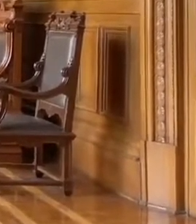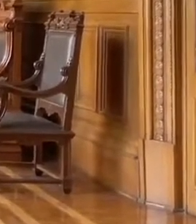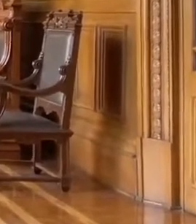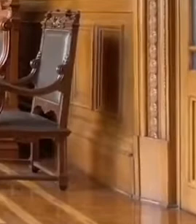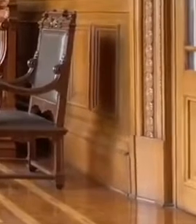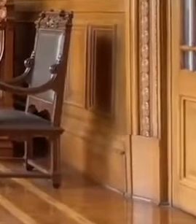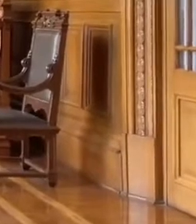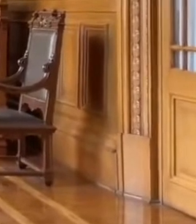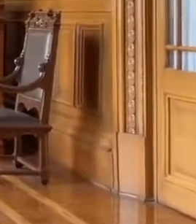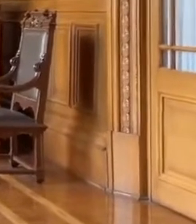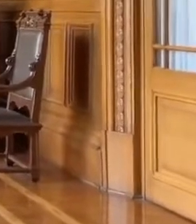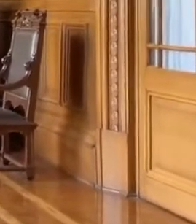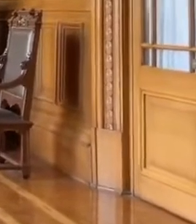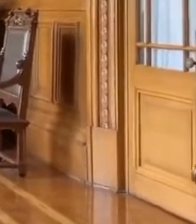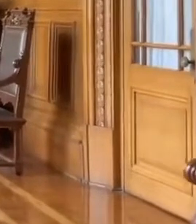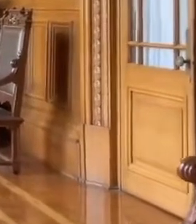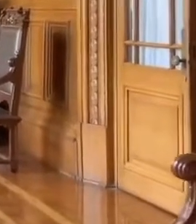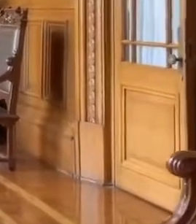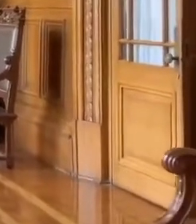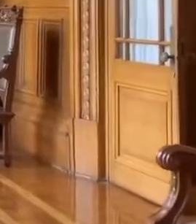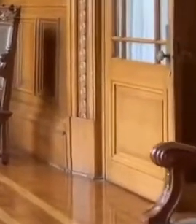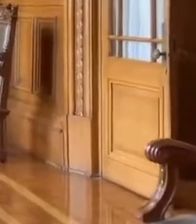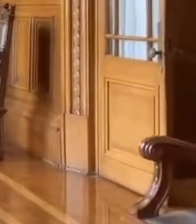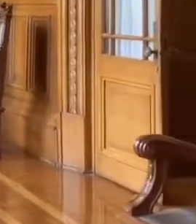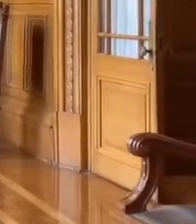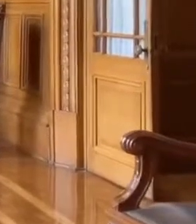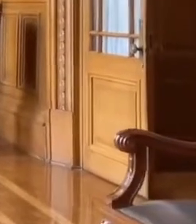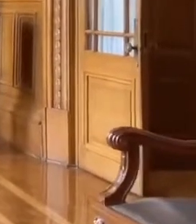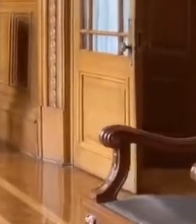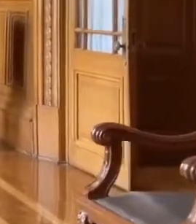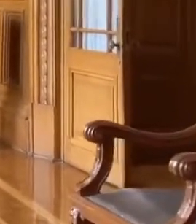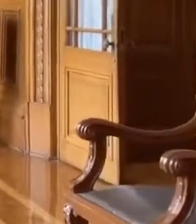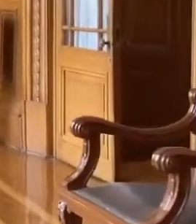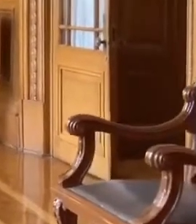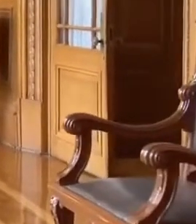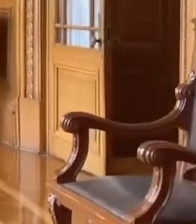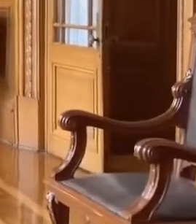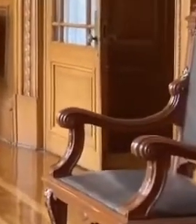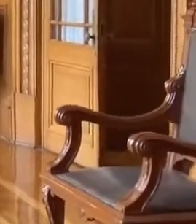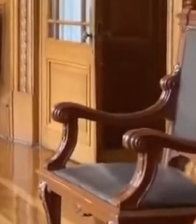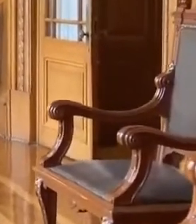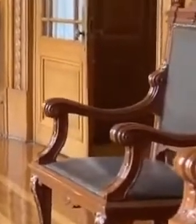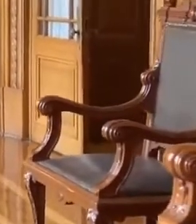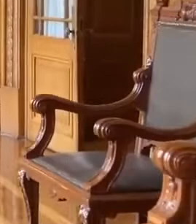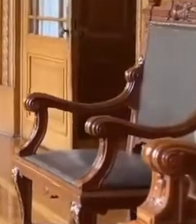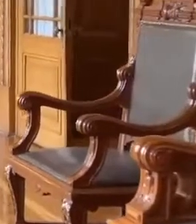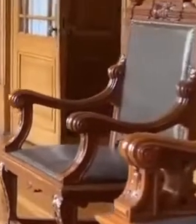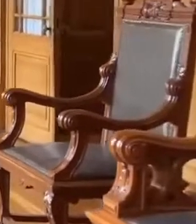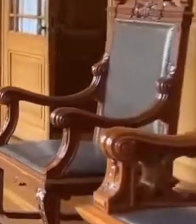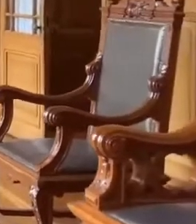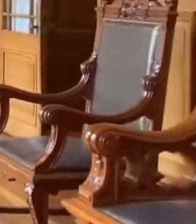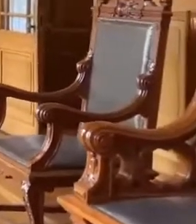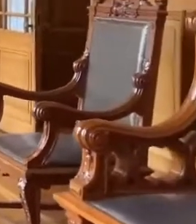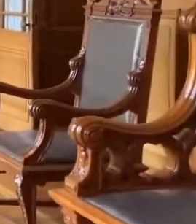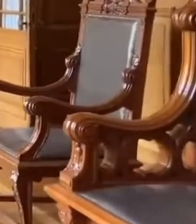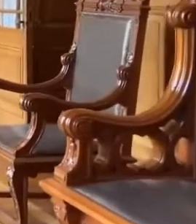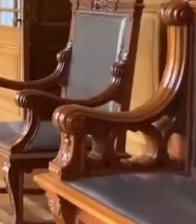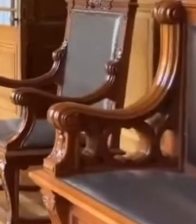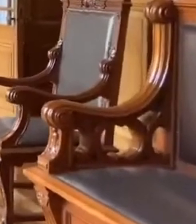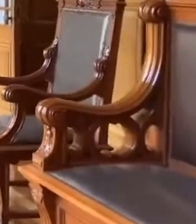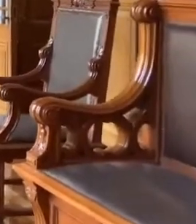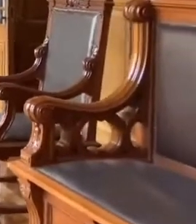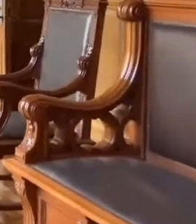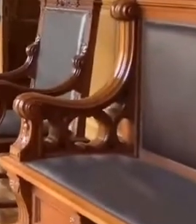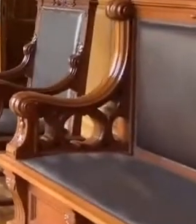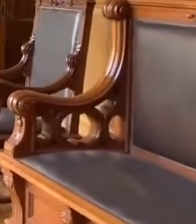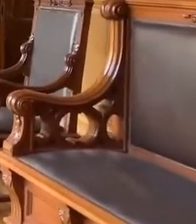comunicarme con ustedes, pero no estoy en estos días, no he estado así. He